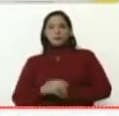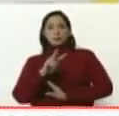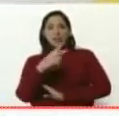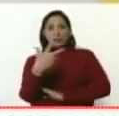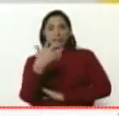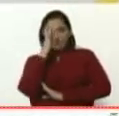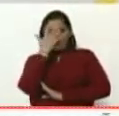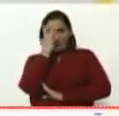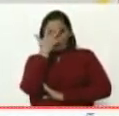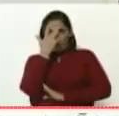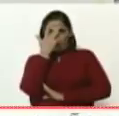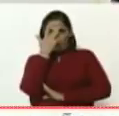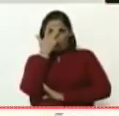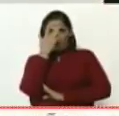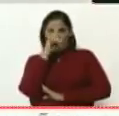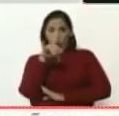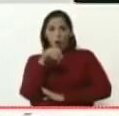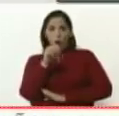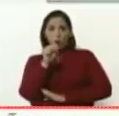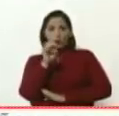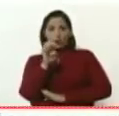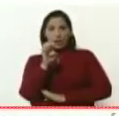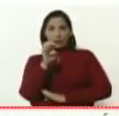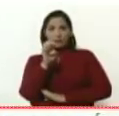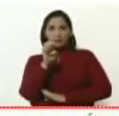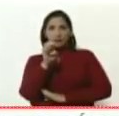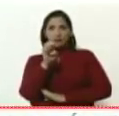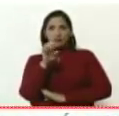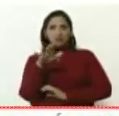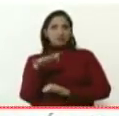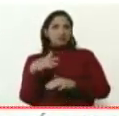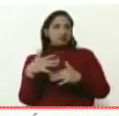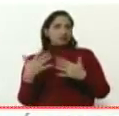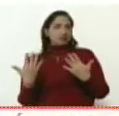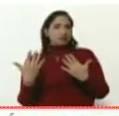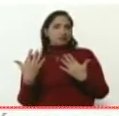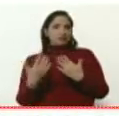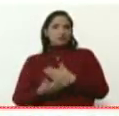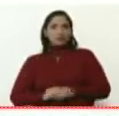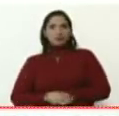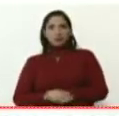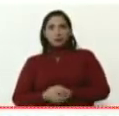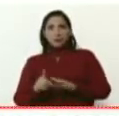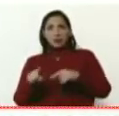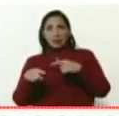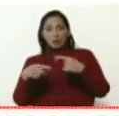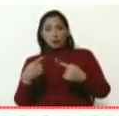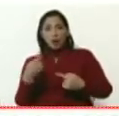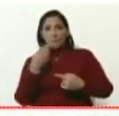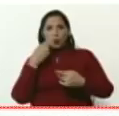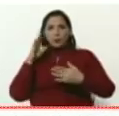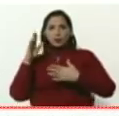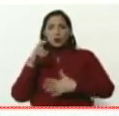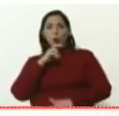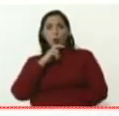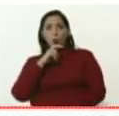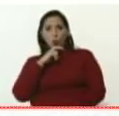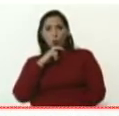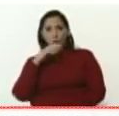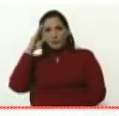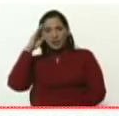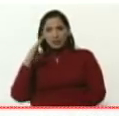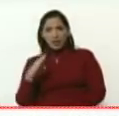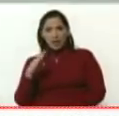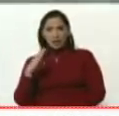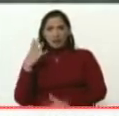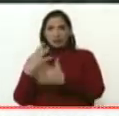febrero, José Manuel Olivares, se lo merecía el pescozón, porque después de que le prometió el oro y el moro a los militares desertores,